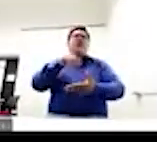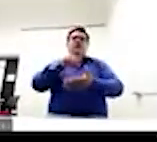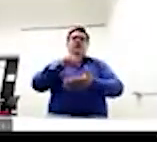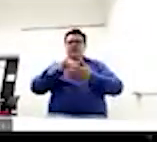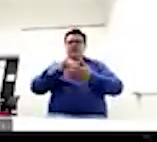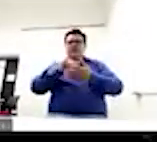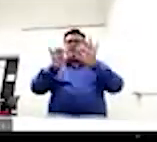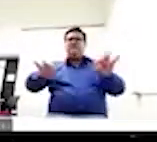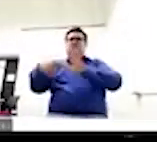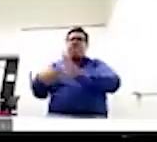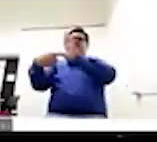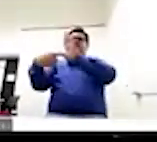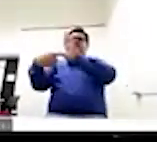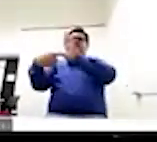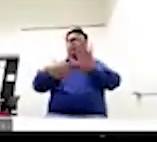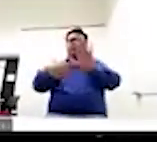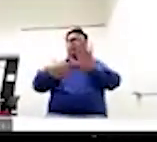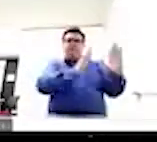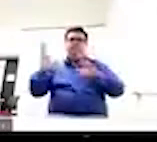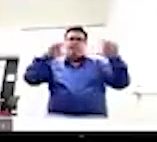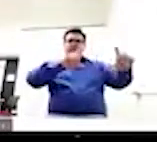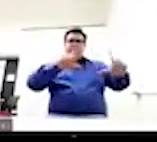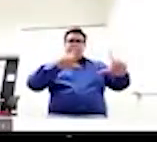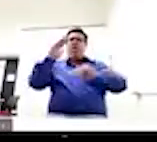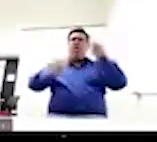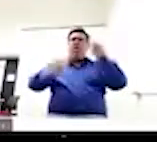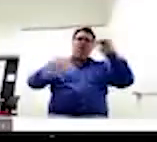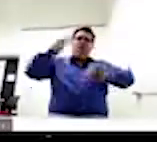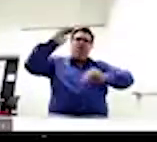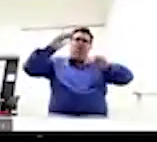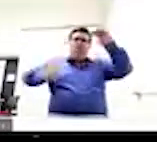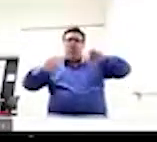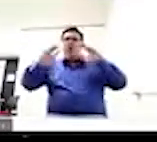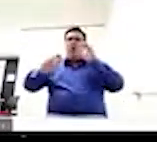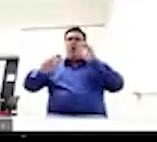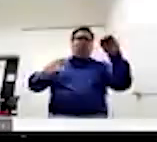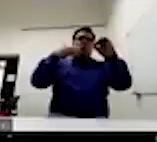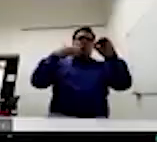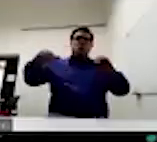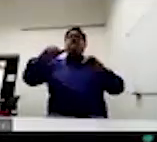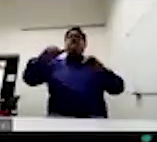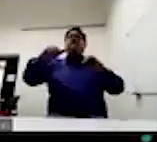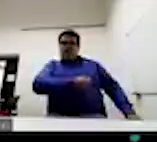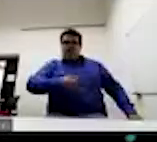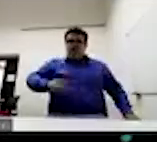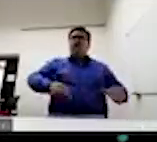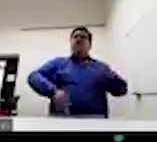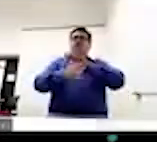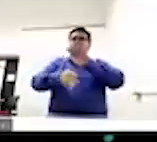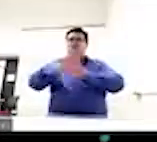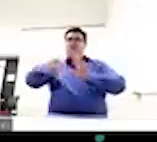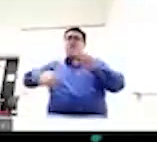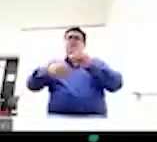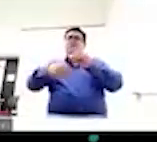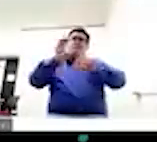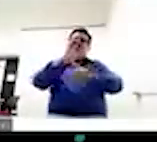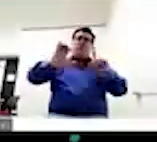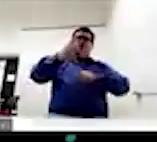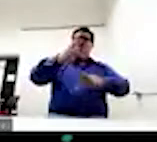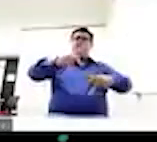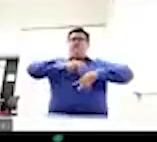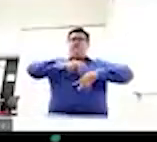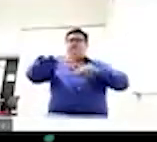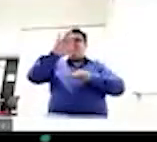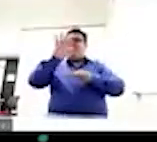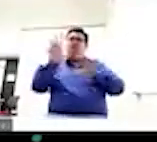lo femenino y lo masculino en una sociedad en la que aún el machismo y la cultura patriarcal tiene más voz que la nuestra, la de